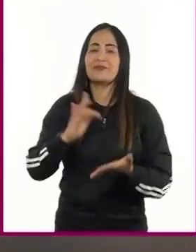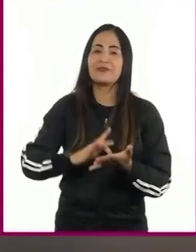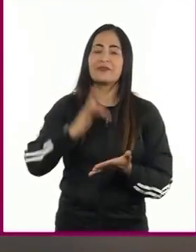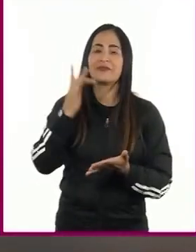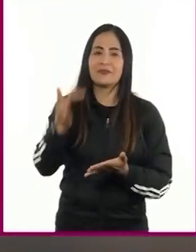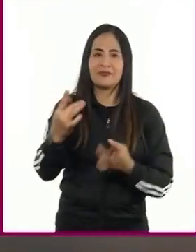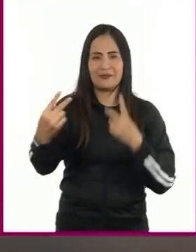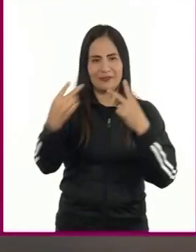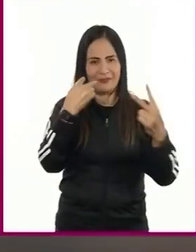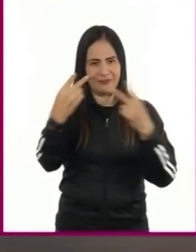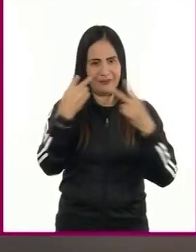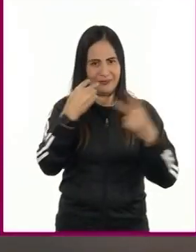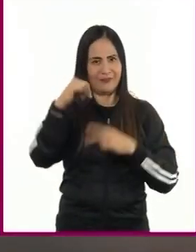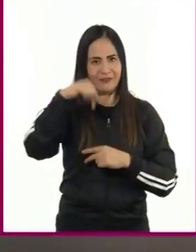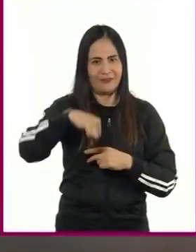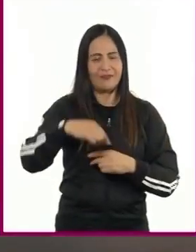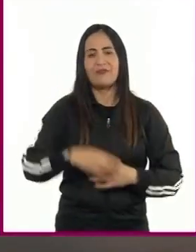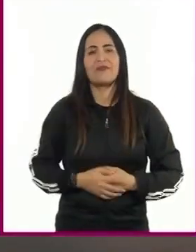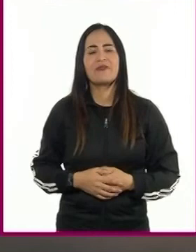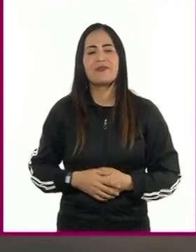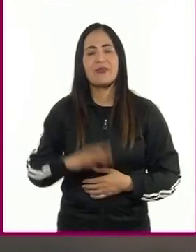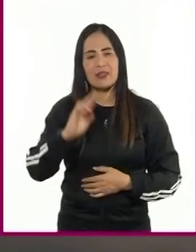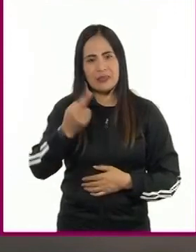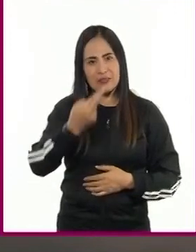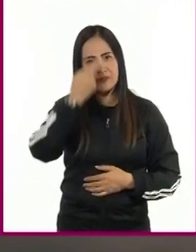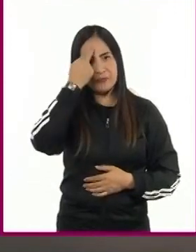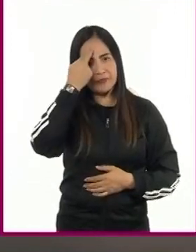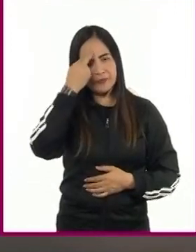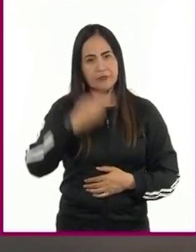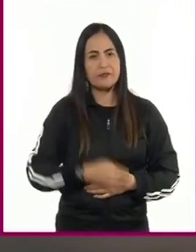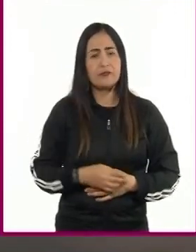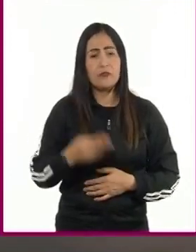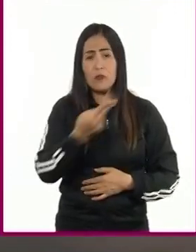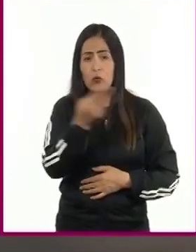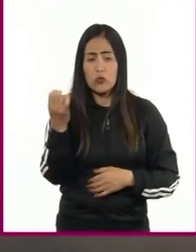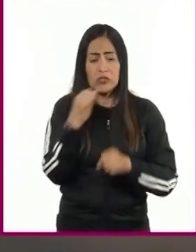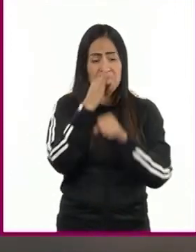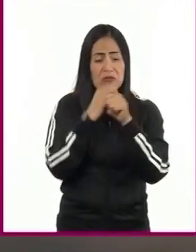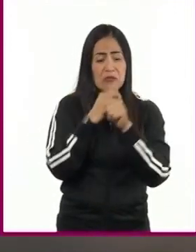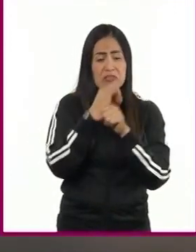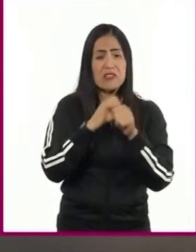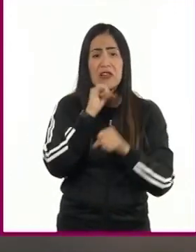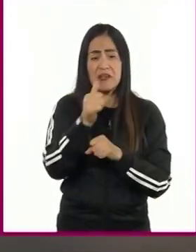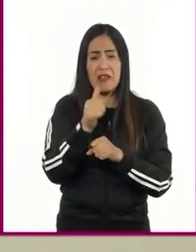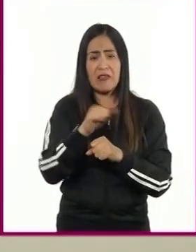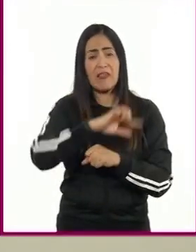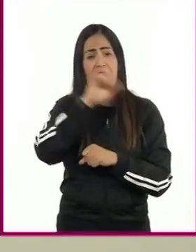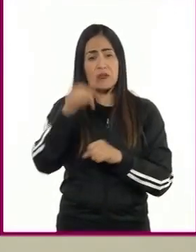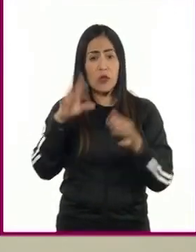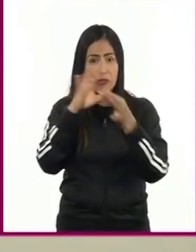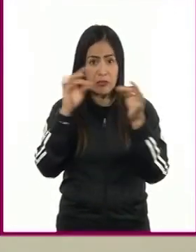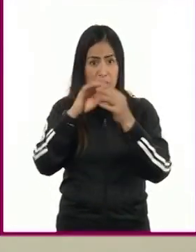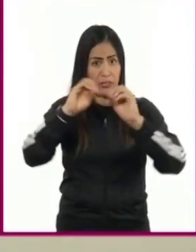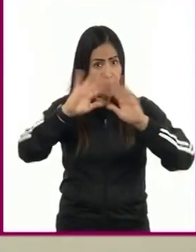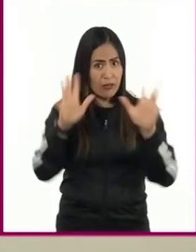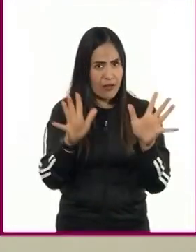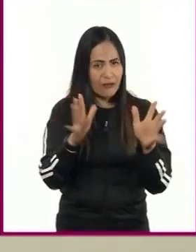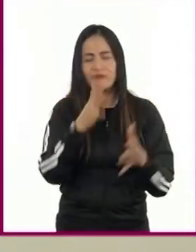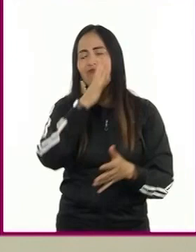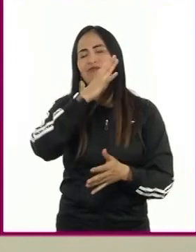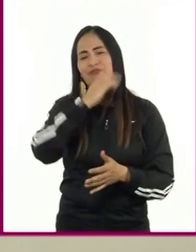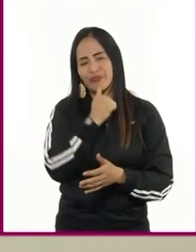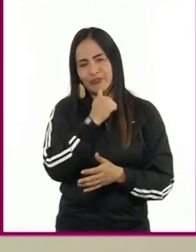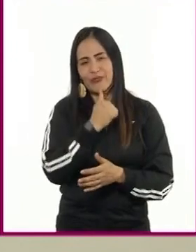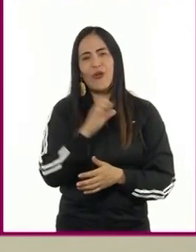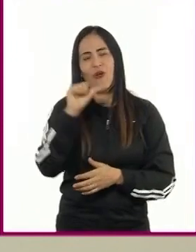esta sesión de lengua materna primer grado. Y recuerden que sin investigación no hay exposición. Hemos aprendido algo nuevo juntos